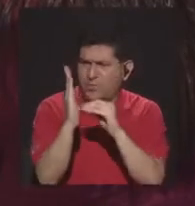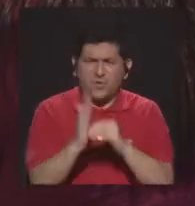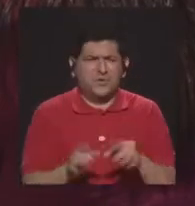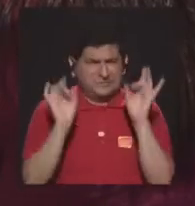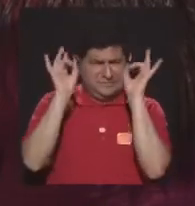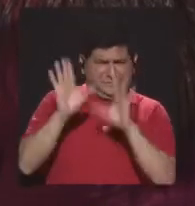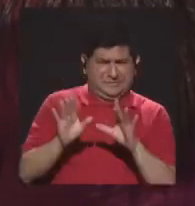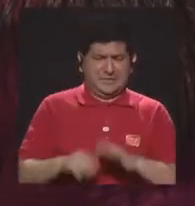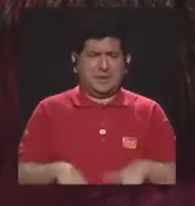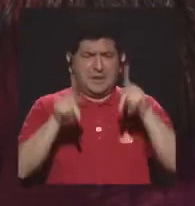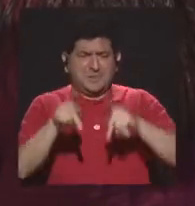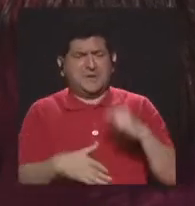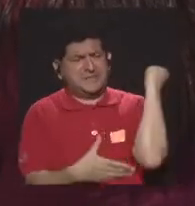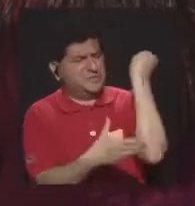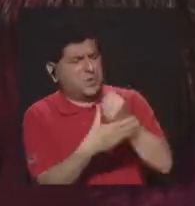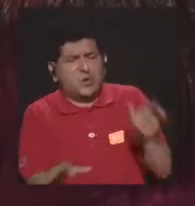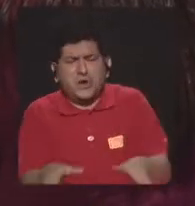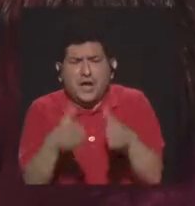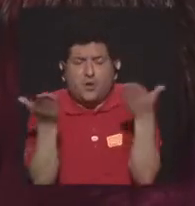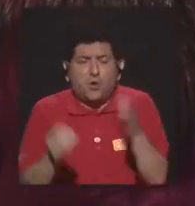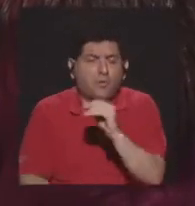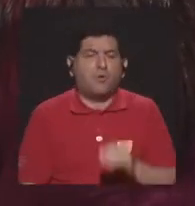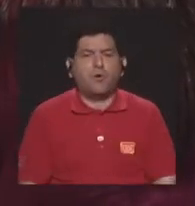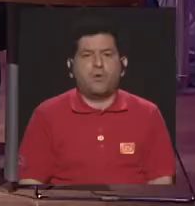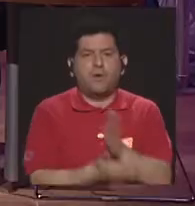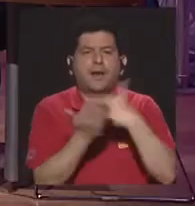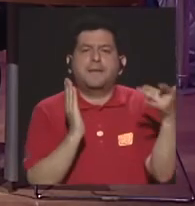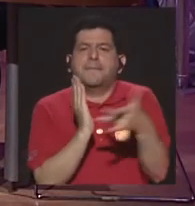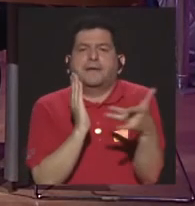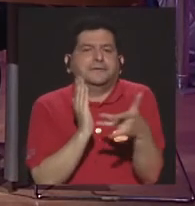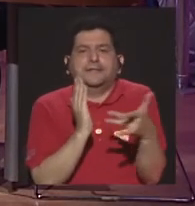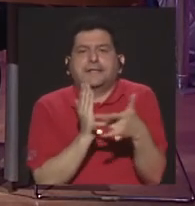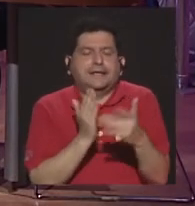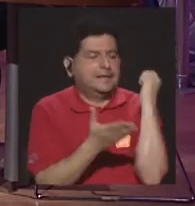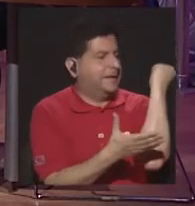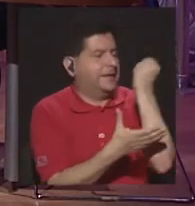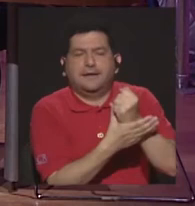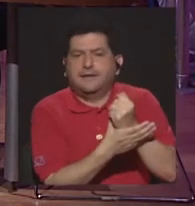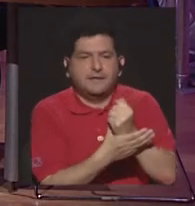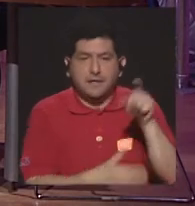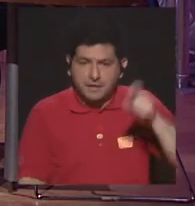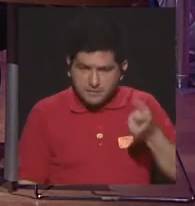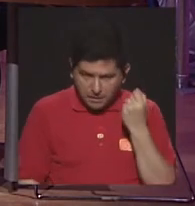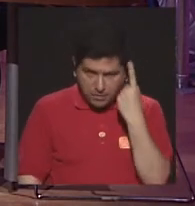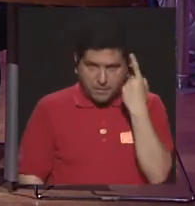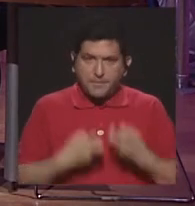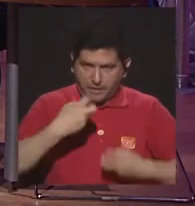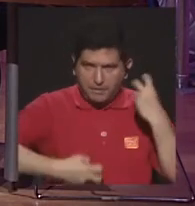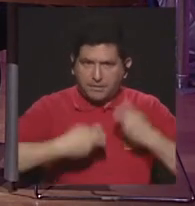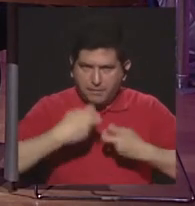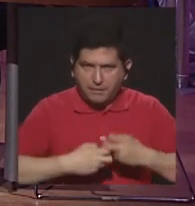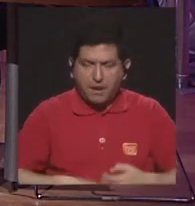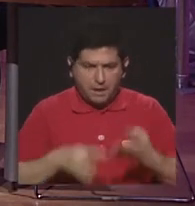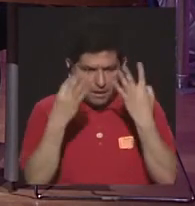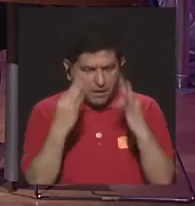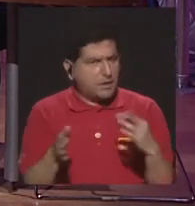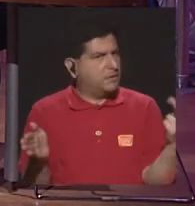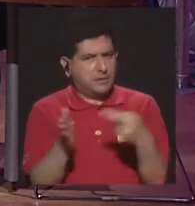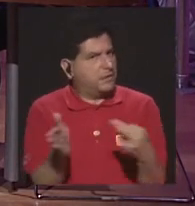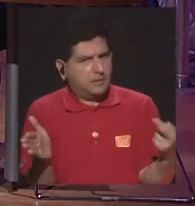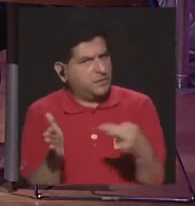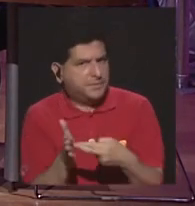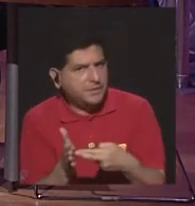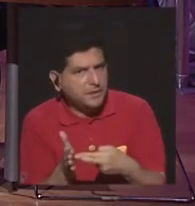de cómo la víctima fue asesinada o el detalle técnico de cómo fue asesinada. Lo que necesitamos es entender la problemática para tratar de no